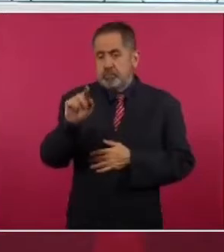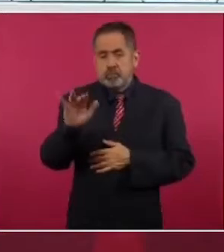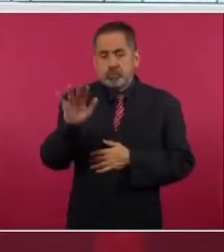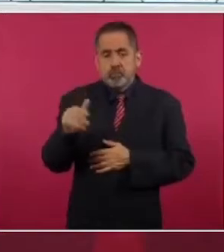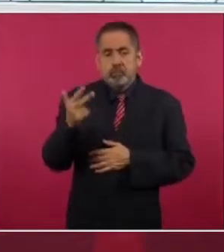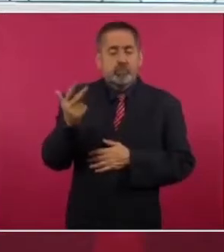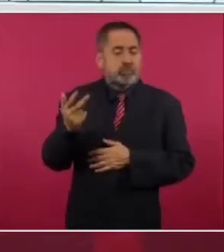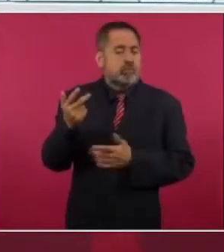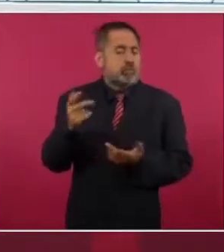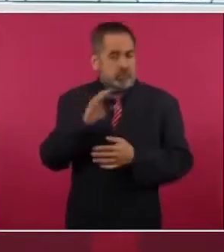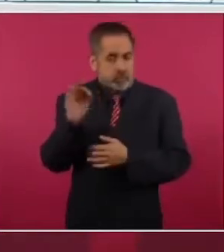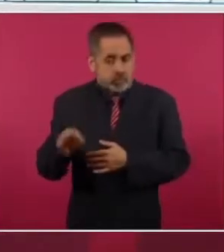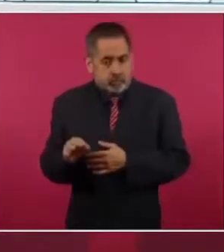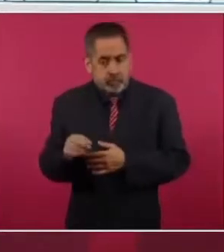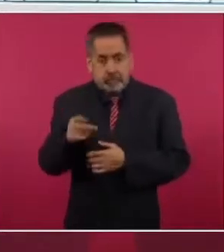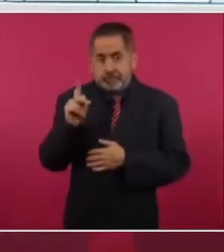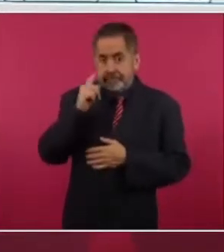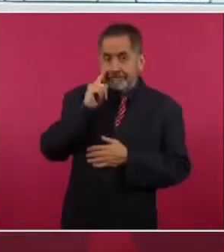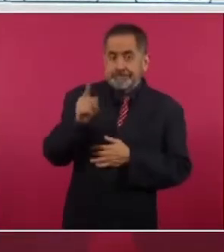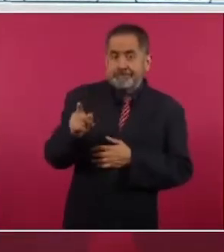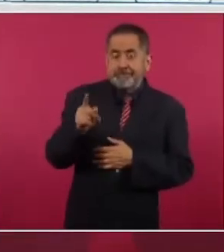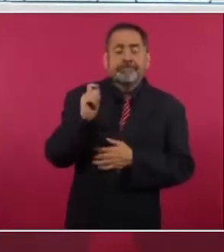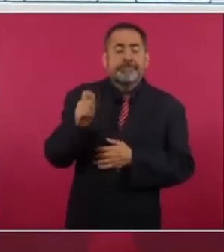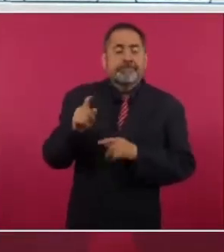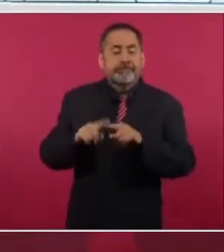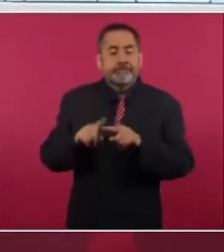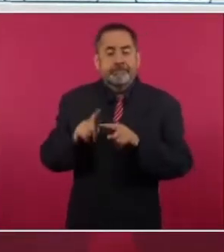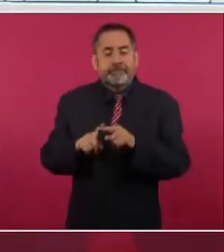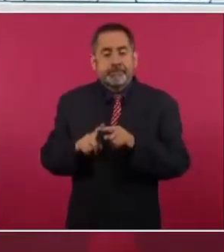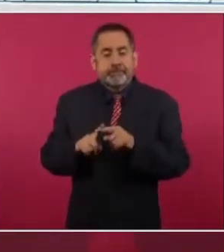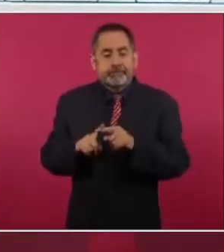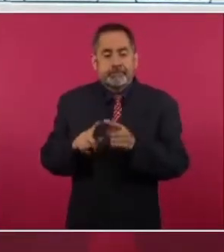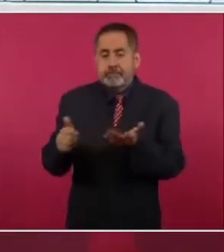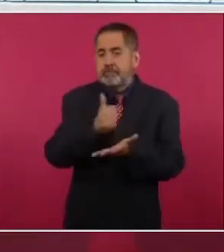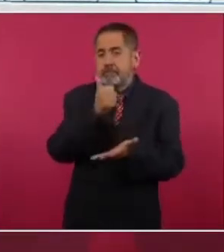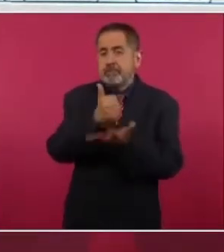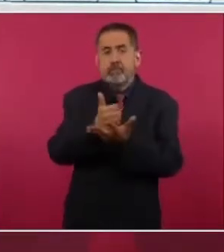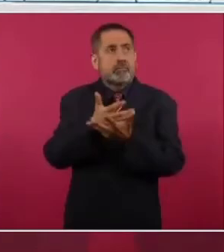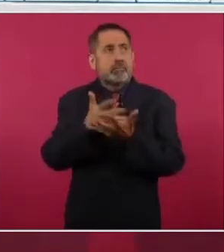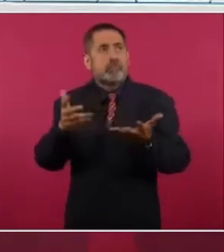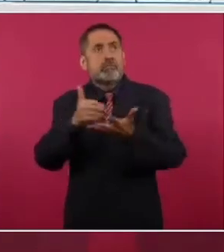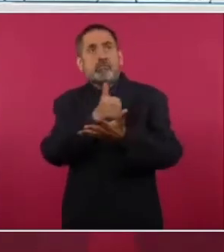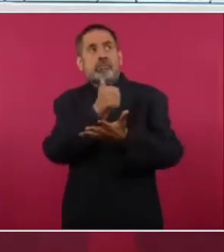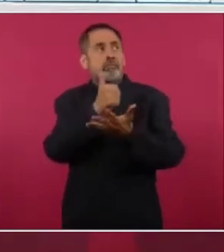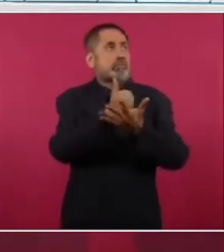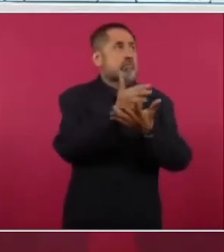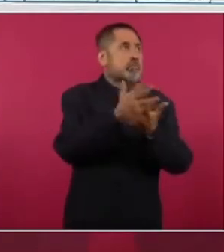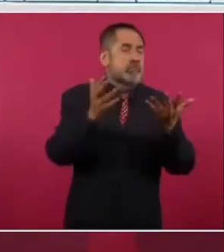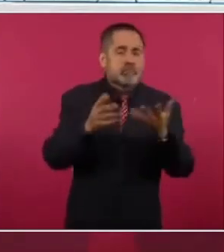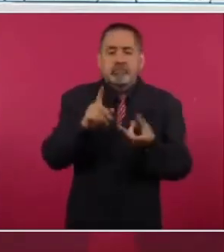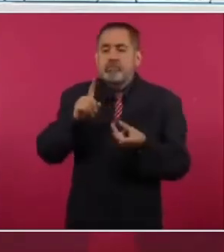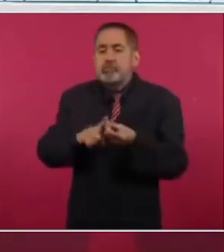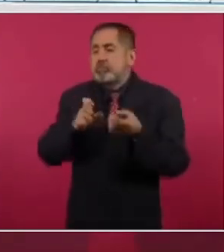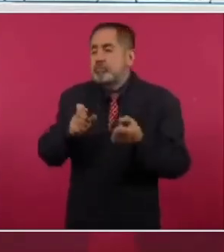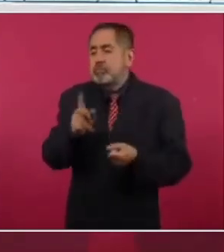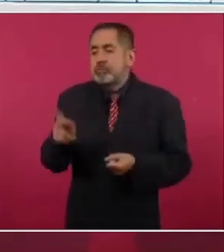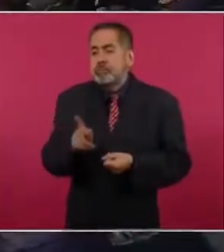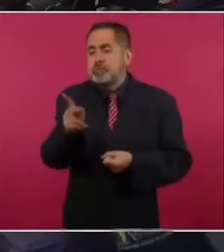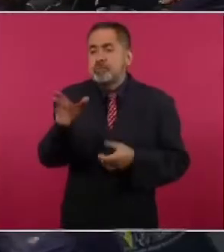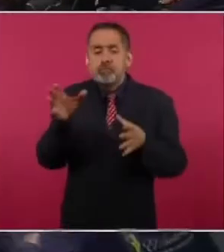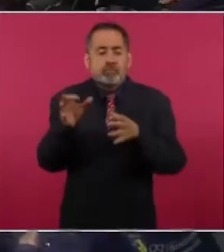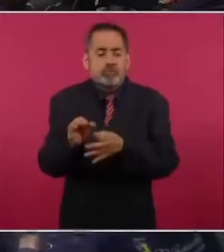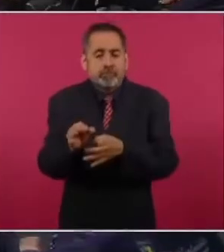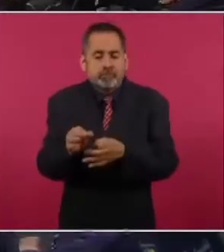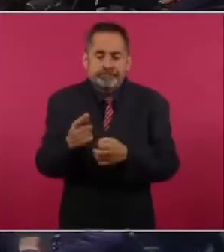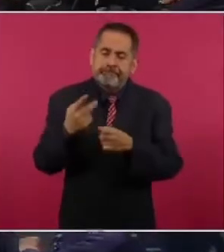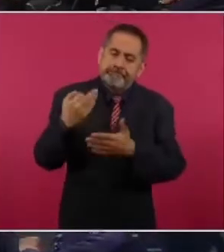31.5%. Pero esta cobertura se alcanzó sobre todo en grandes ciudades también. Entonces, ¿dónde está la